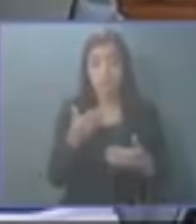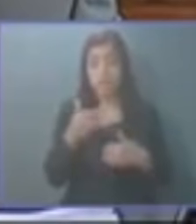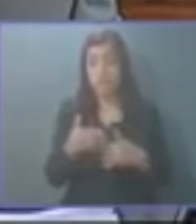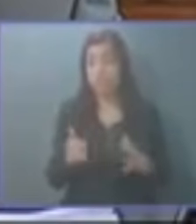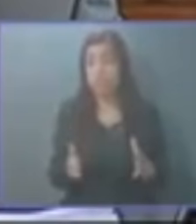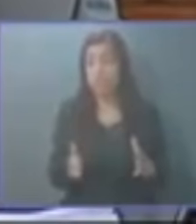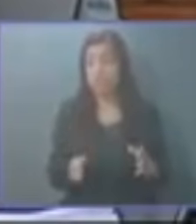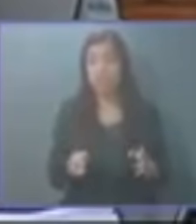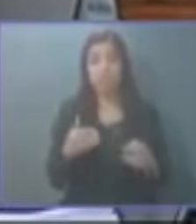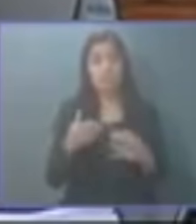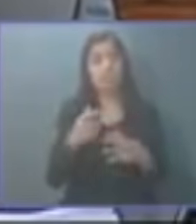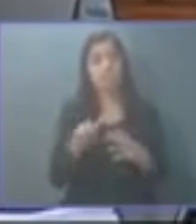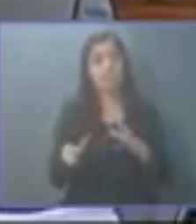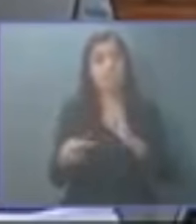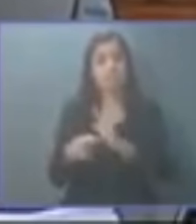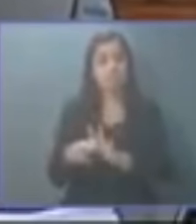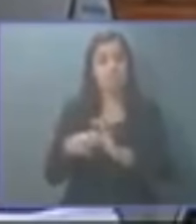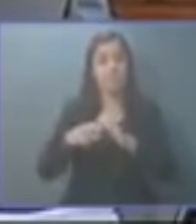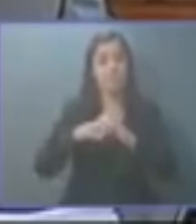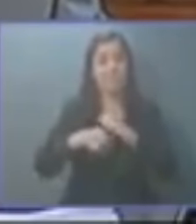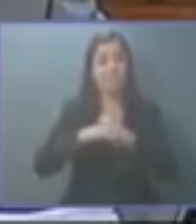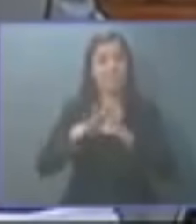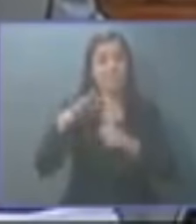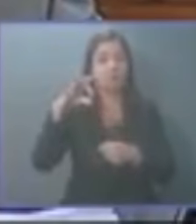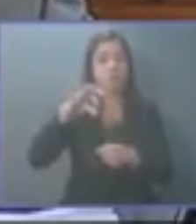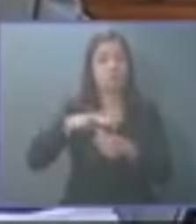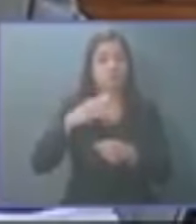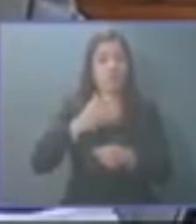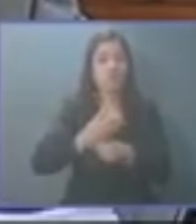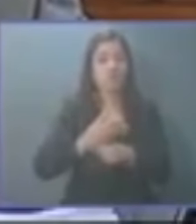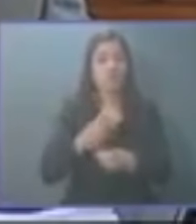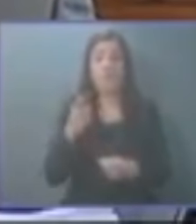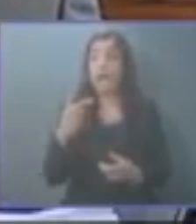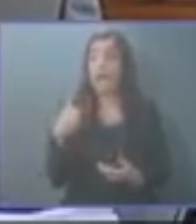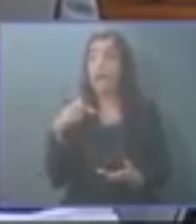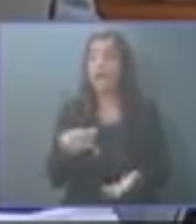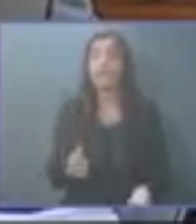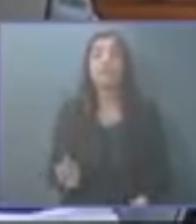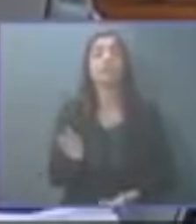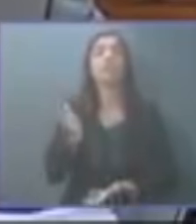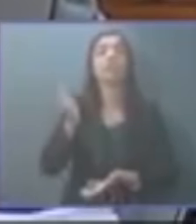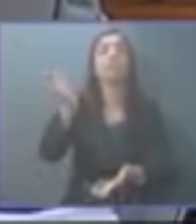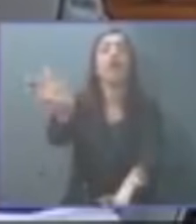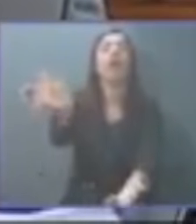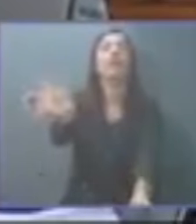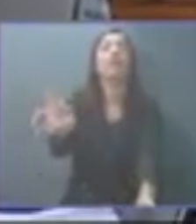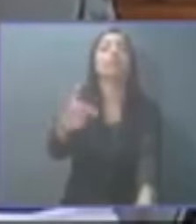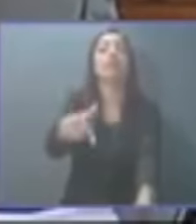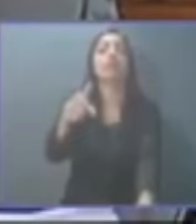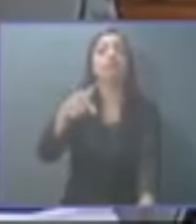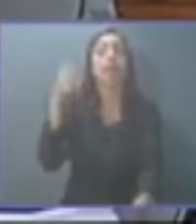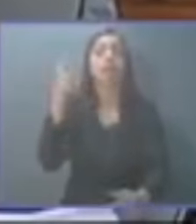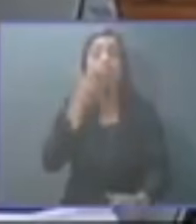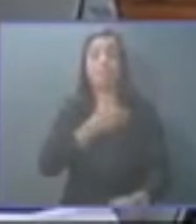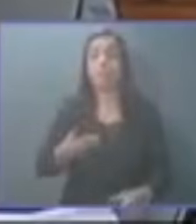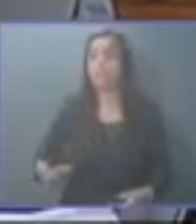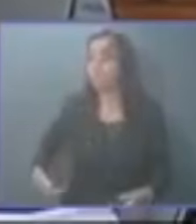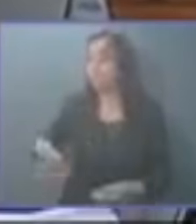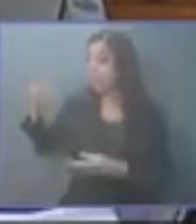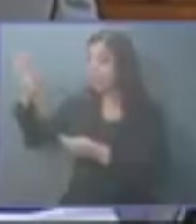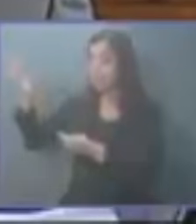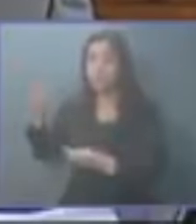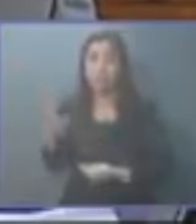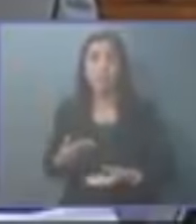estén colocando propaganda. Estén diciendo, aquí les manda nuestro presidente, que